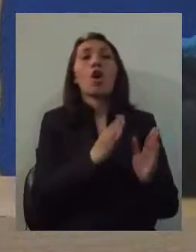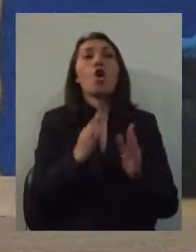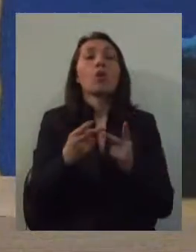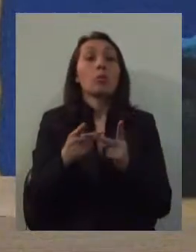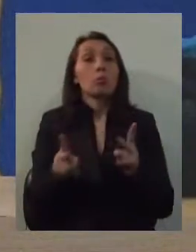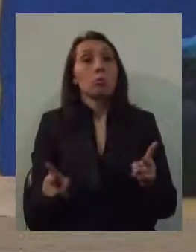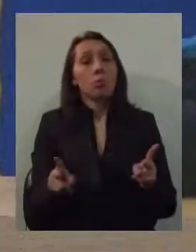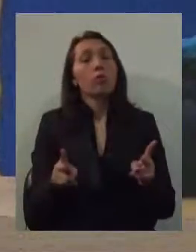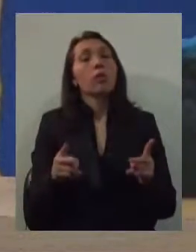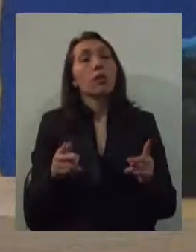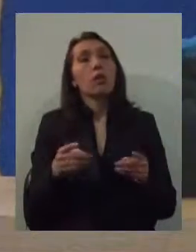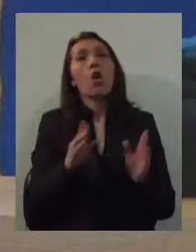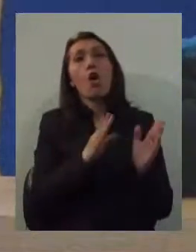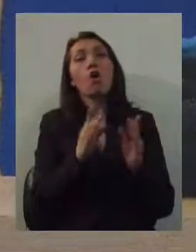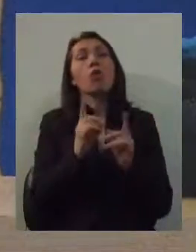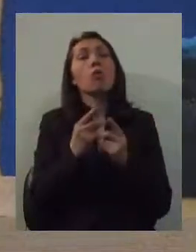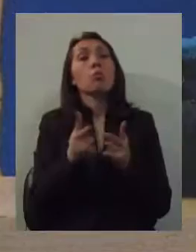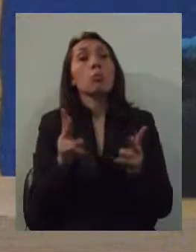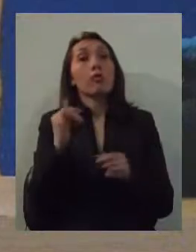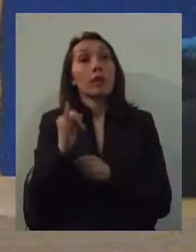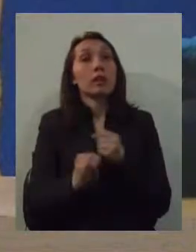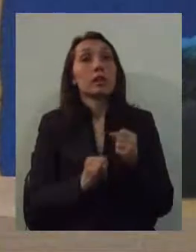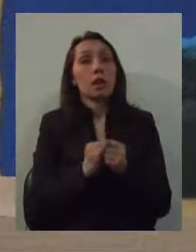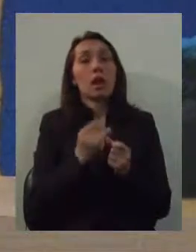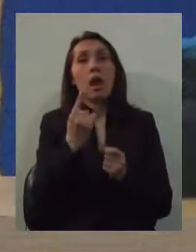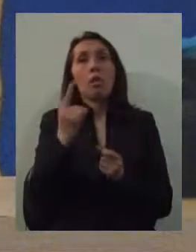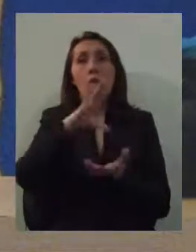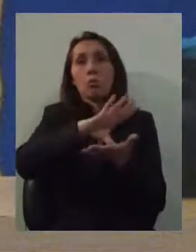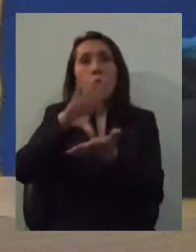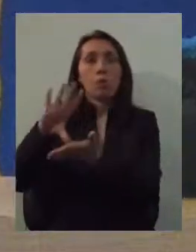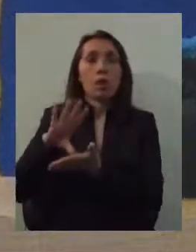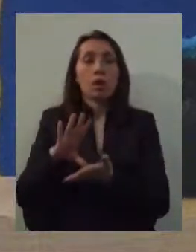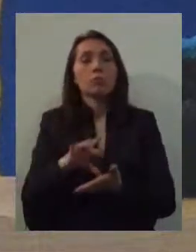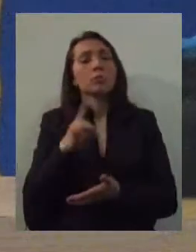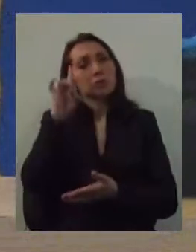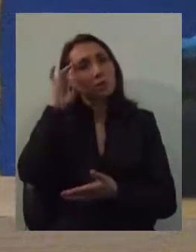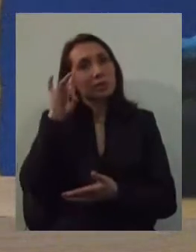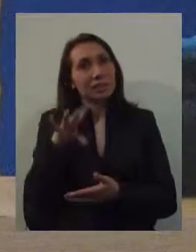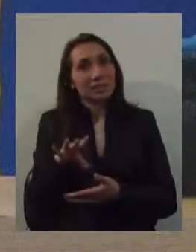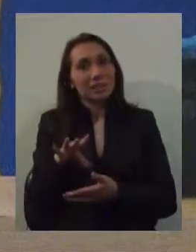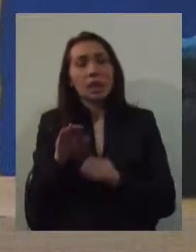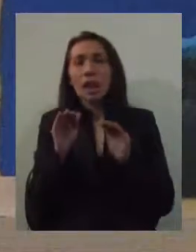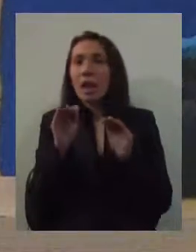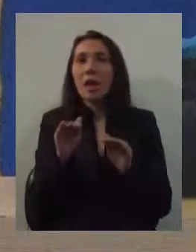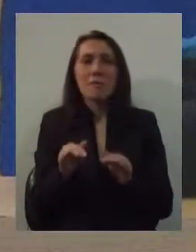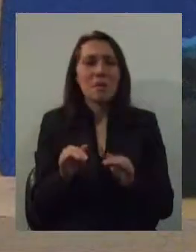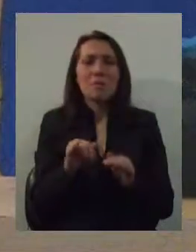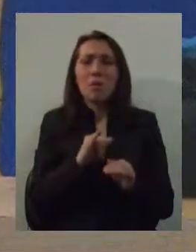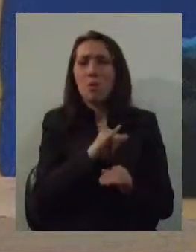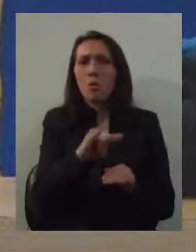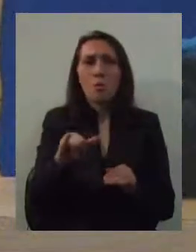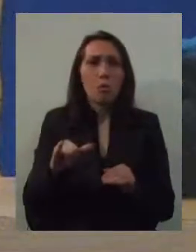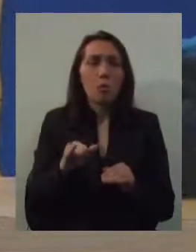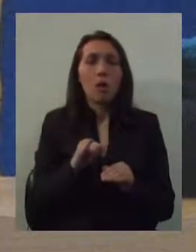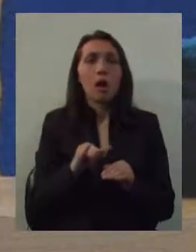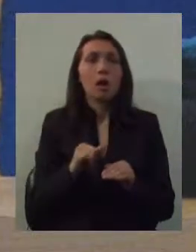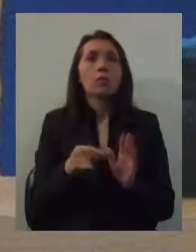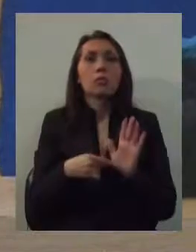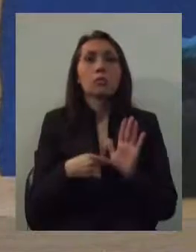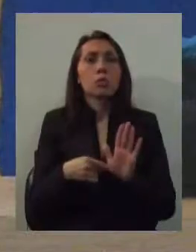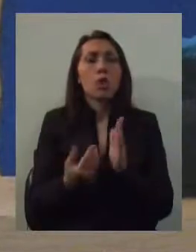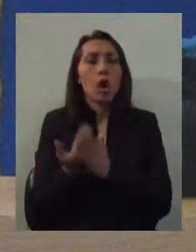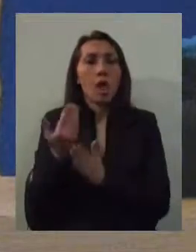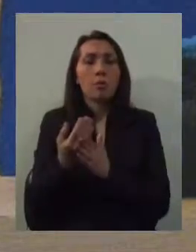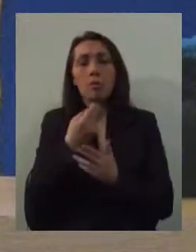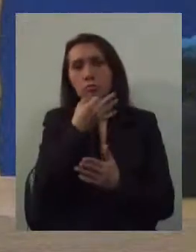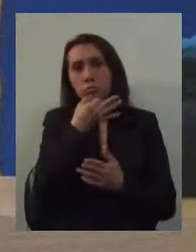todavía es diverso, orden público internacional entre cada uno de los países. Sé que estamos en la misma sintonía. Lo han evidenciado esta mañana